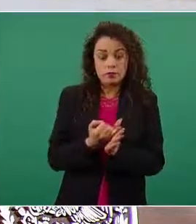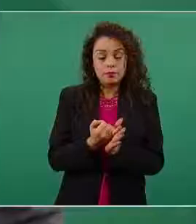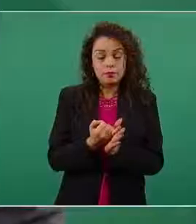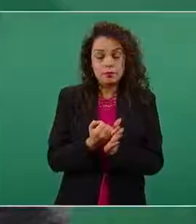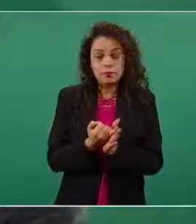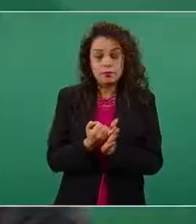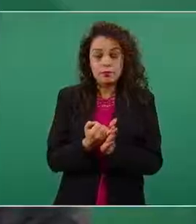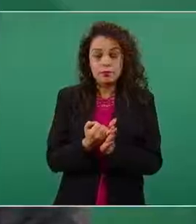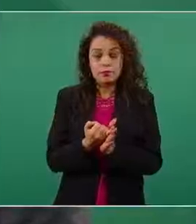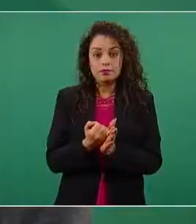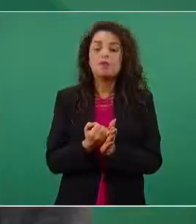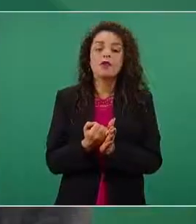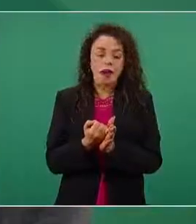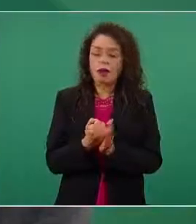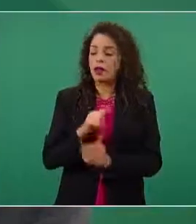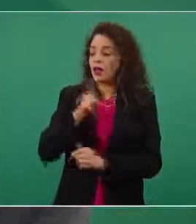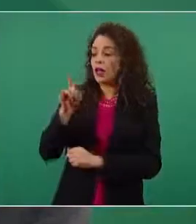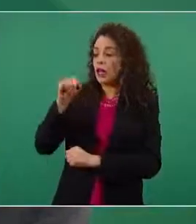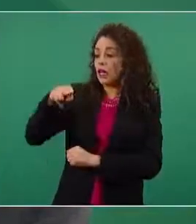el INE.